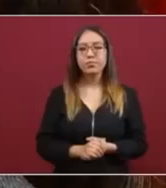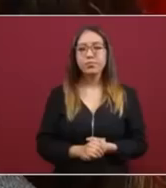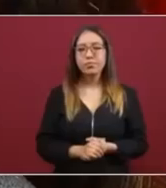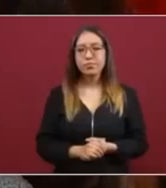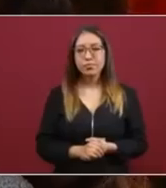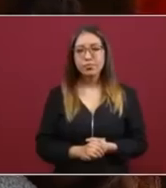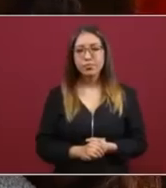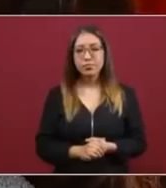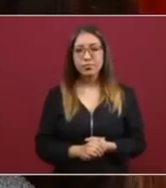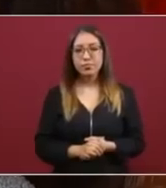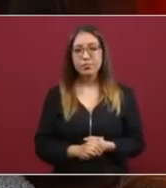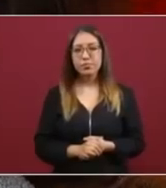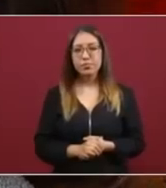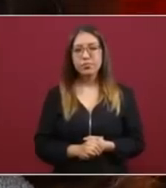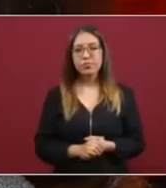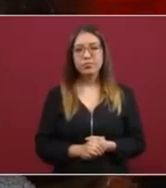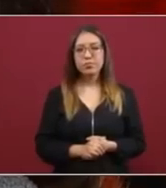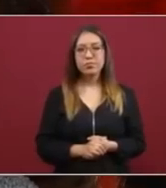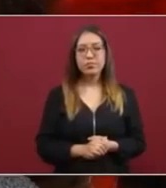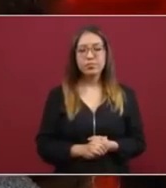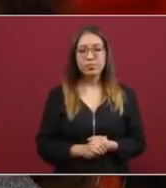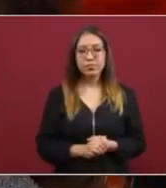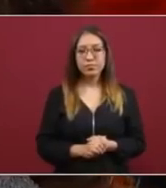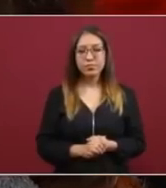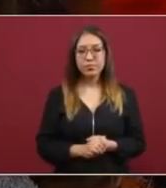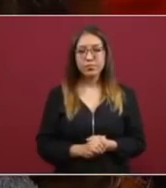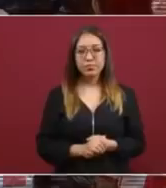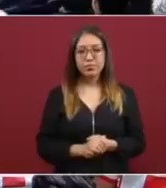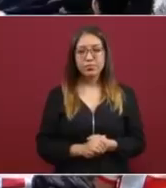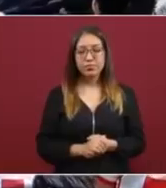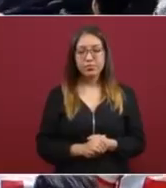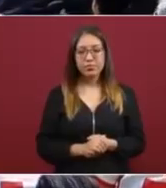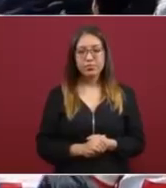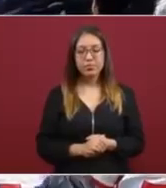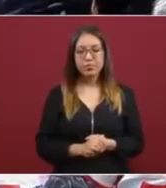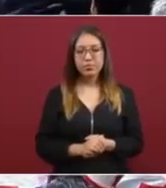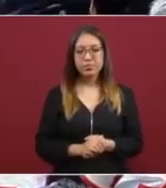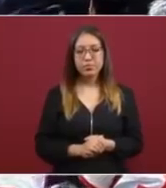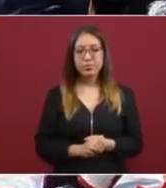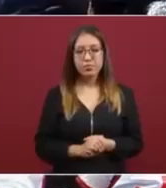Roja. Convoco a los